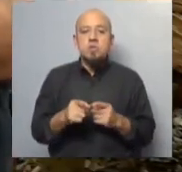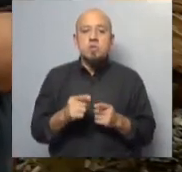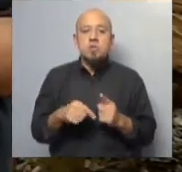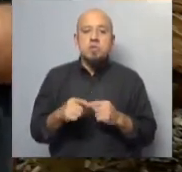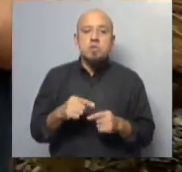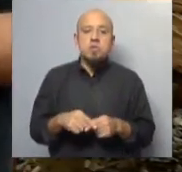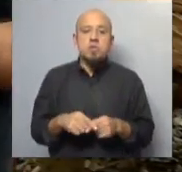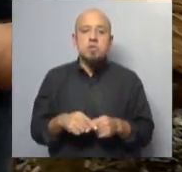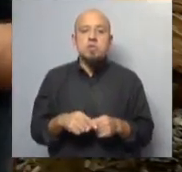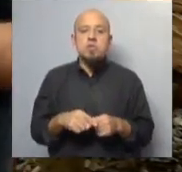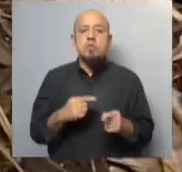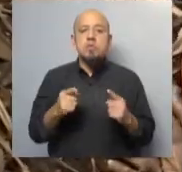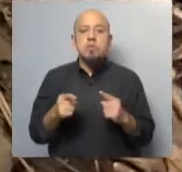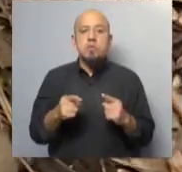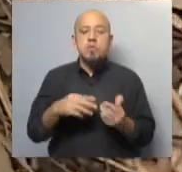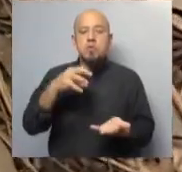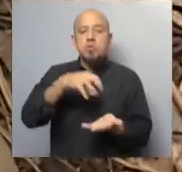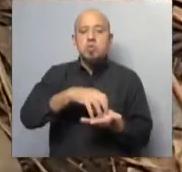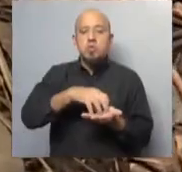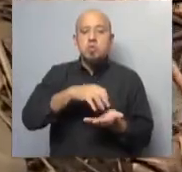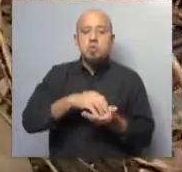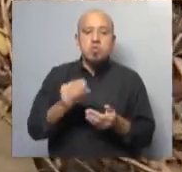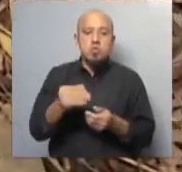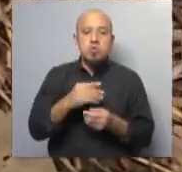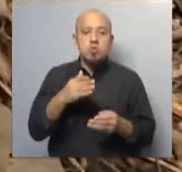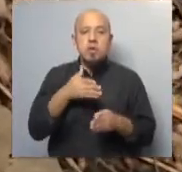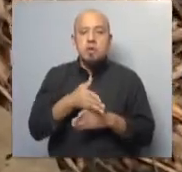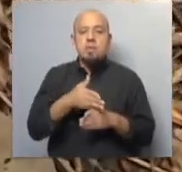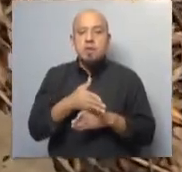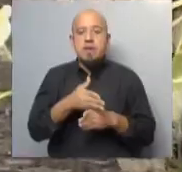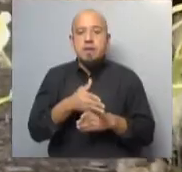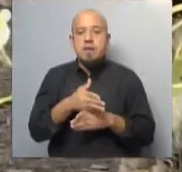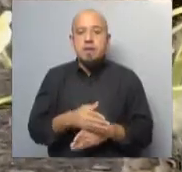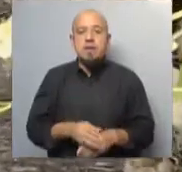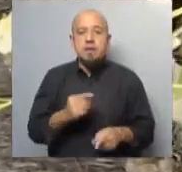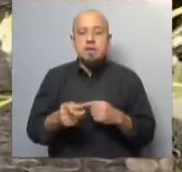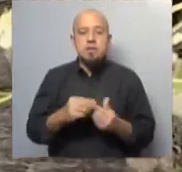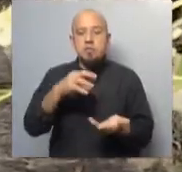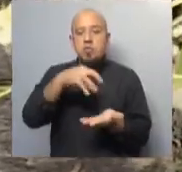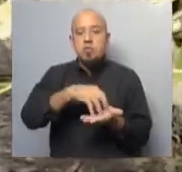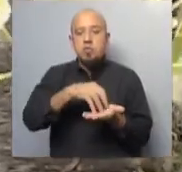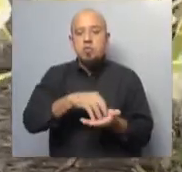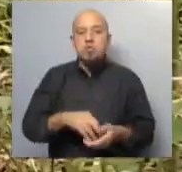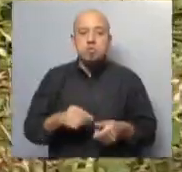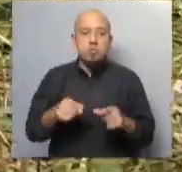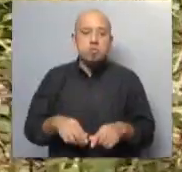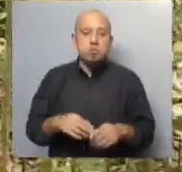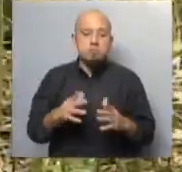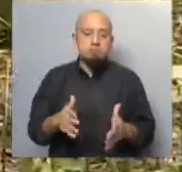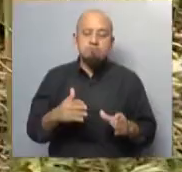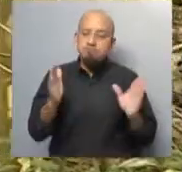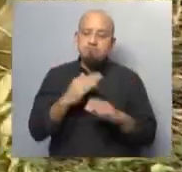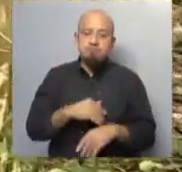a degradarse, es degradada por los hongos. Toda la madera del mundo es degradada por hongos. Sin ellos estaríamos tapados